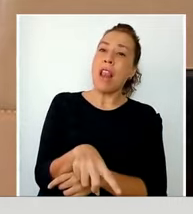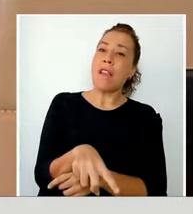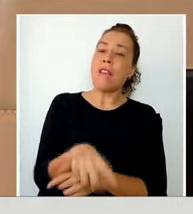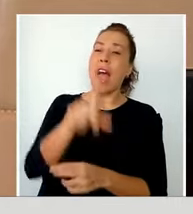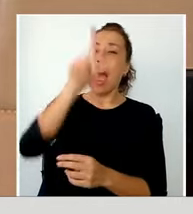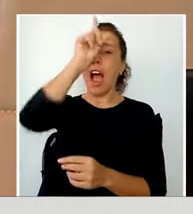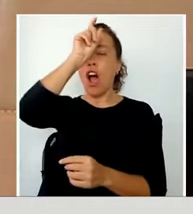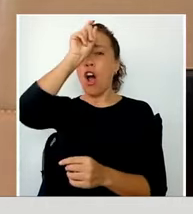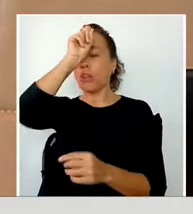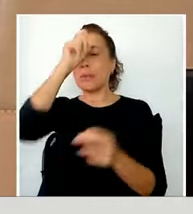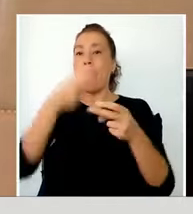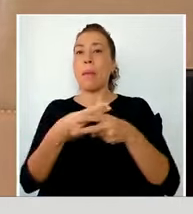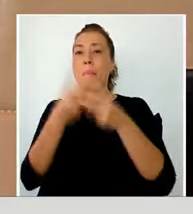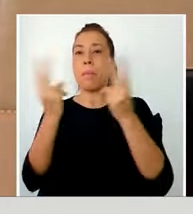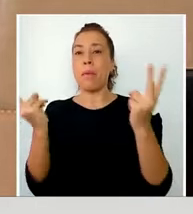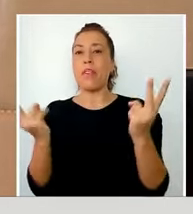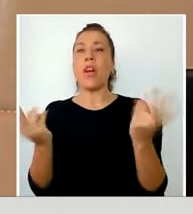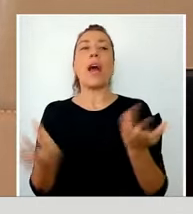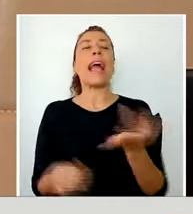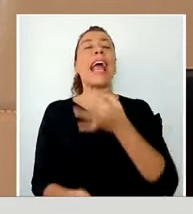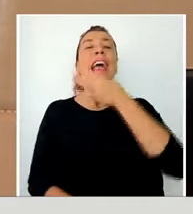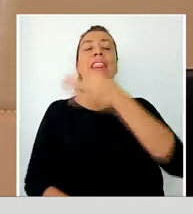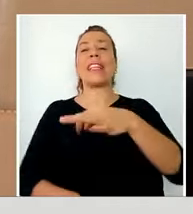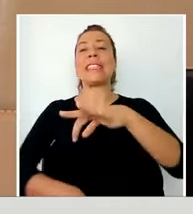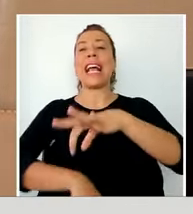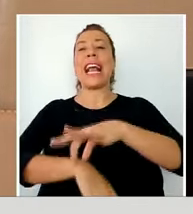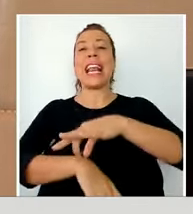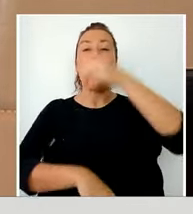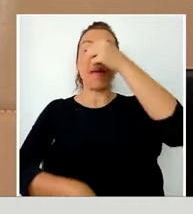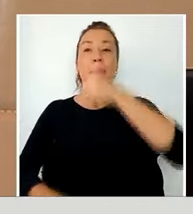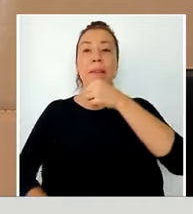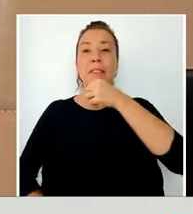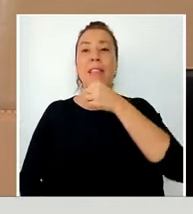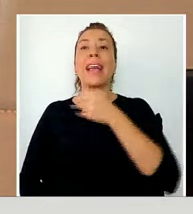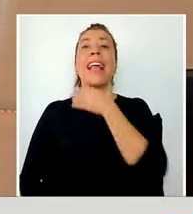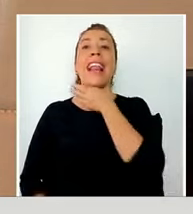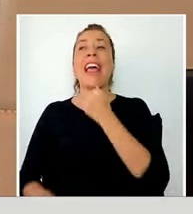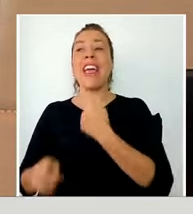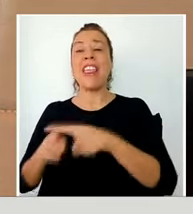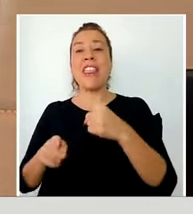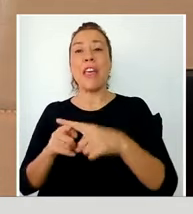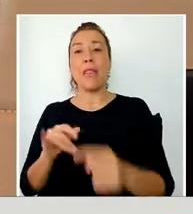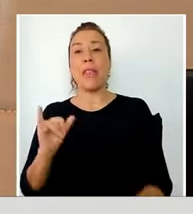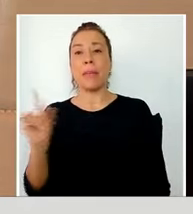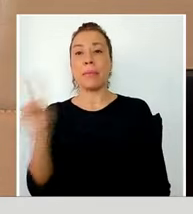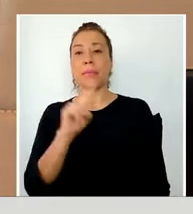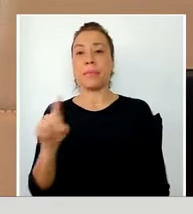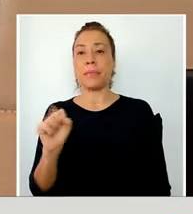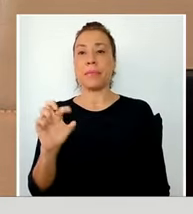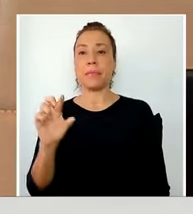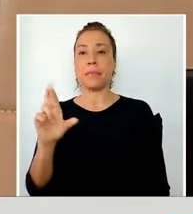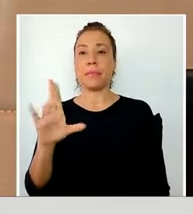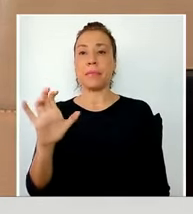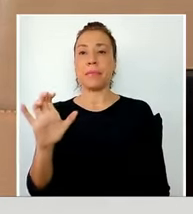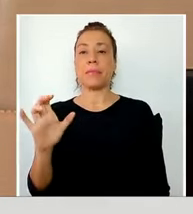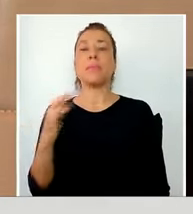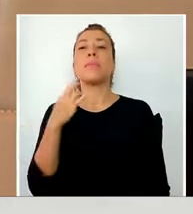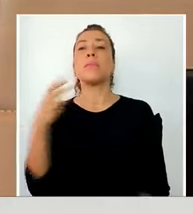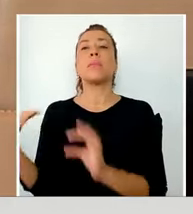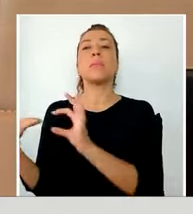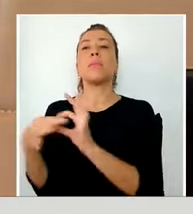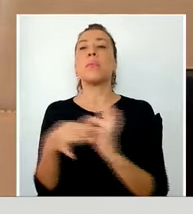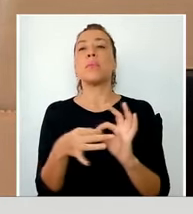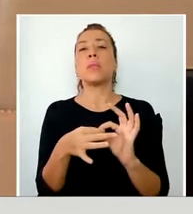lo que dicen las clínicas que parte de la deuda de las isapres es justamente por el concepto